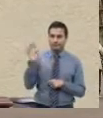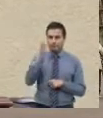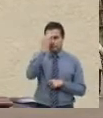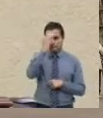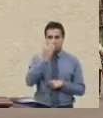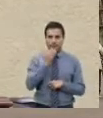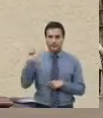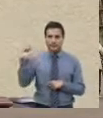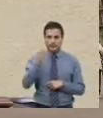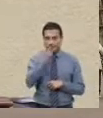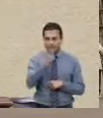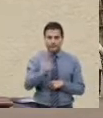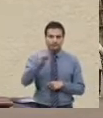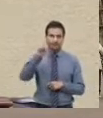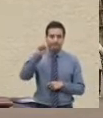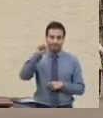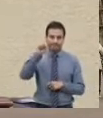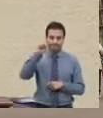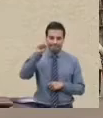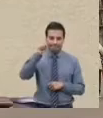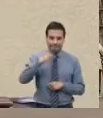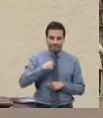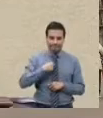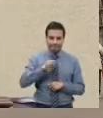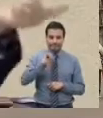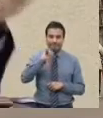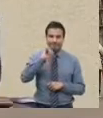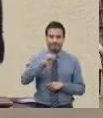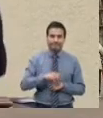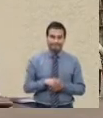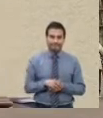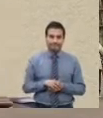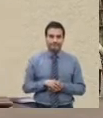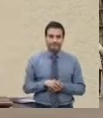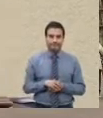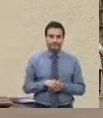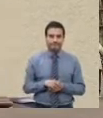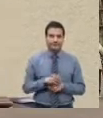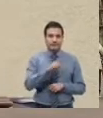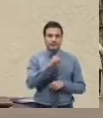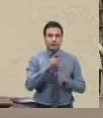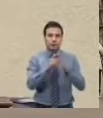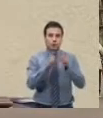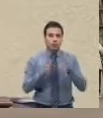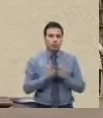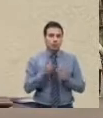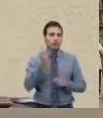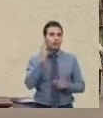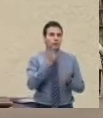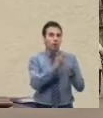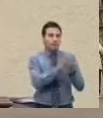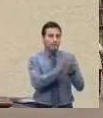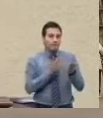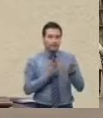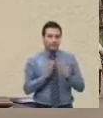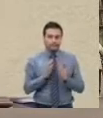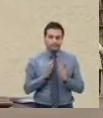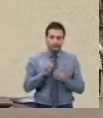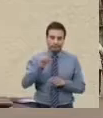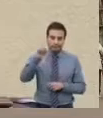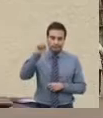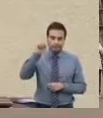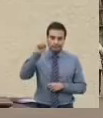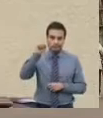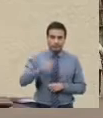aceptación, en derecho electoral, las pruebas confesionales, más allá de los requisitos legales que requieren, y esto es jurisprudencia desde hace